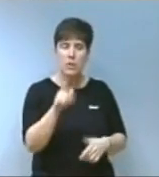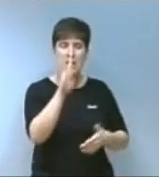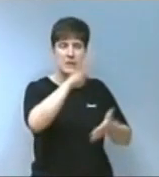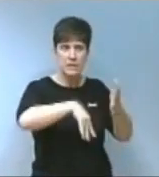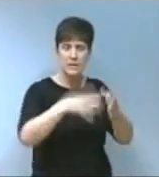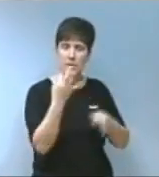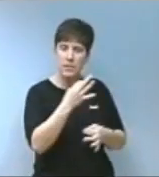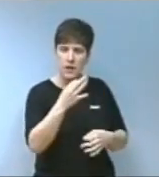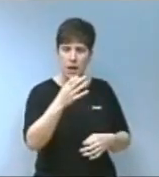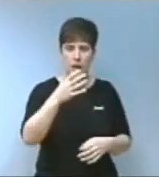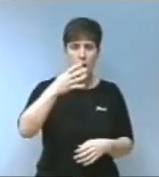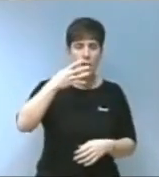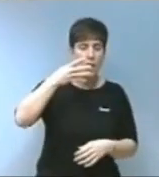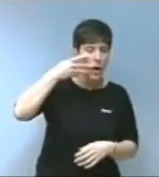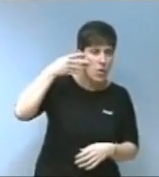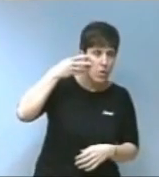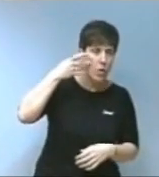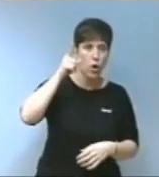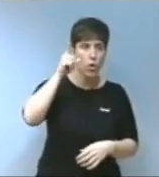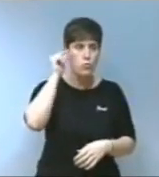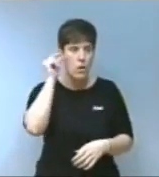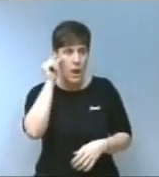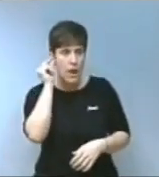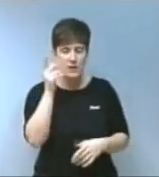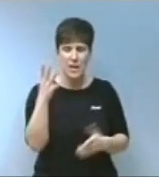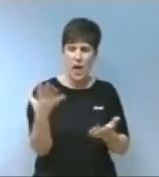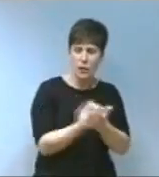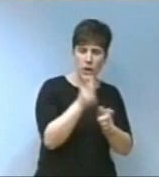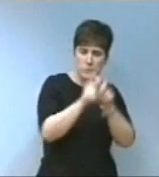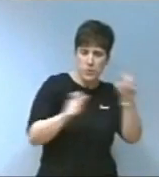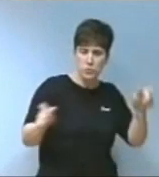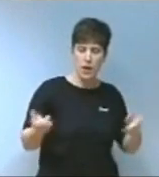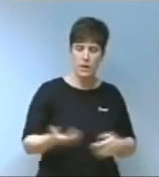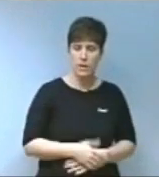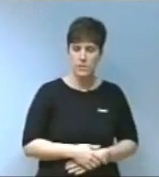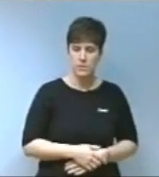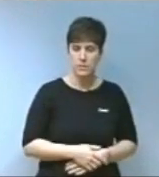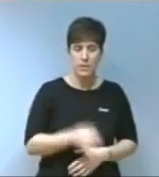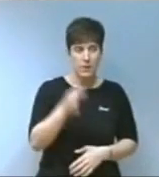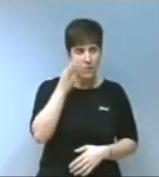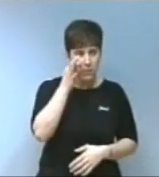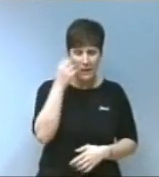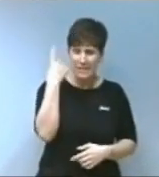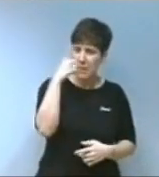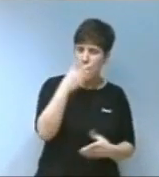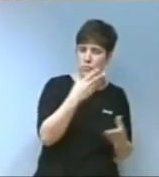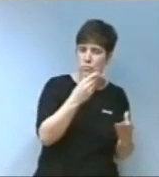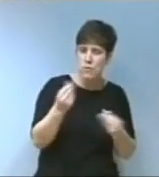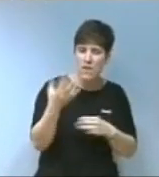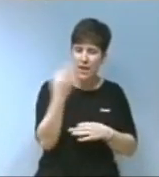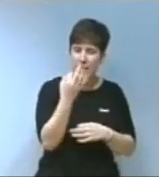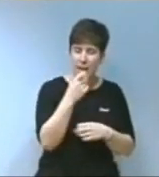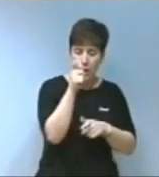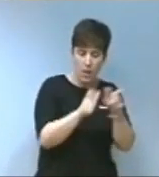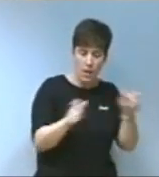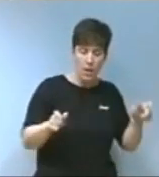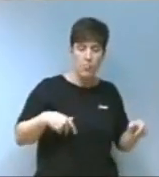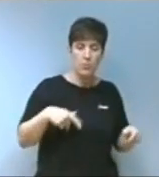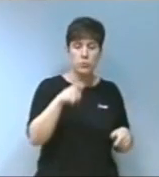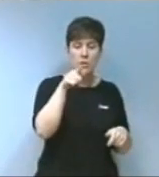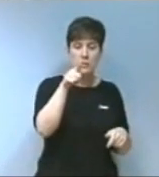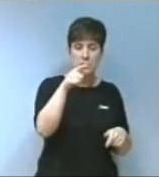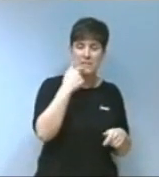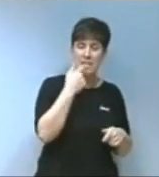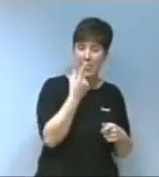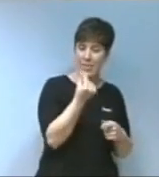a Junqueras y a todas estas personalidades, a todas las personalidades de esa calaña. Sabemos muy bien que la mayoría del dinero que les van